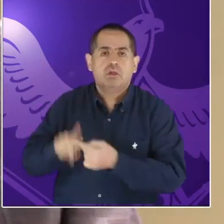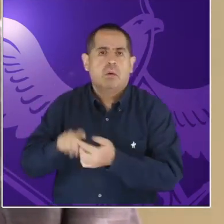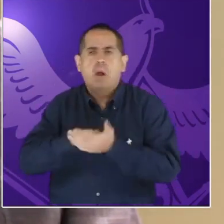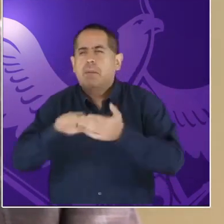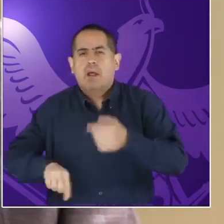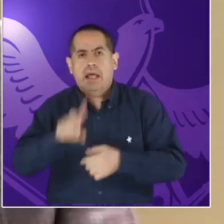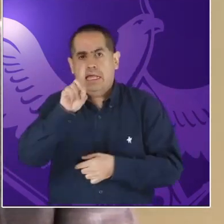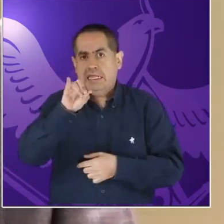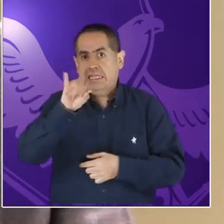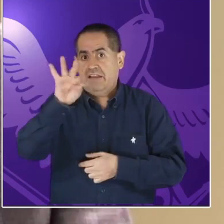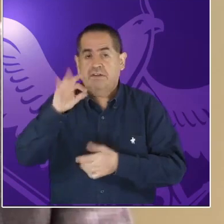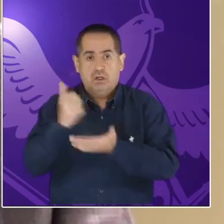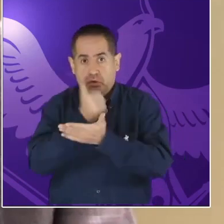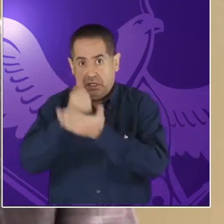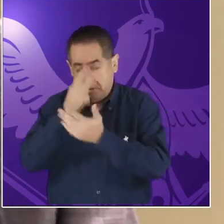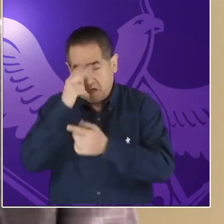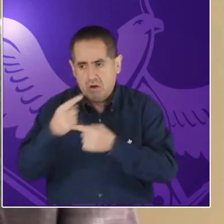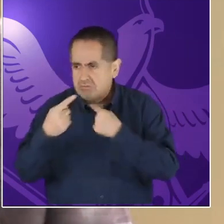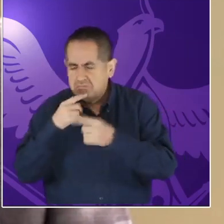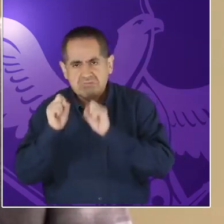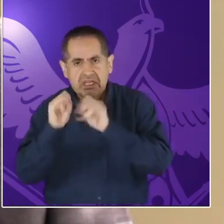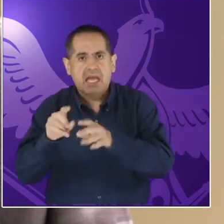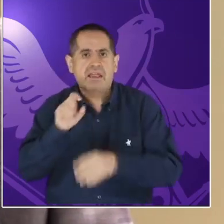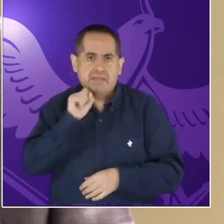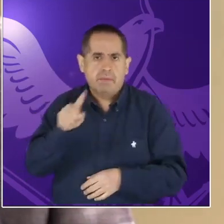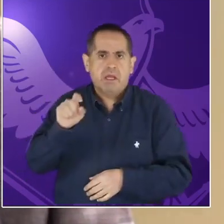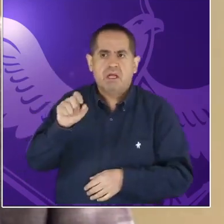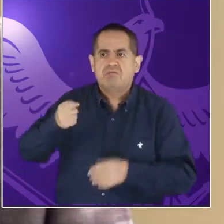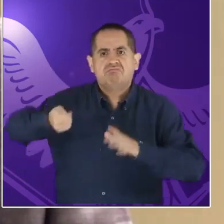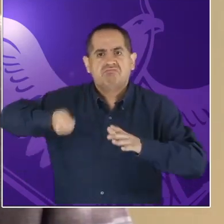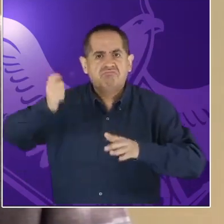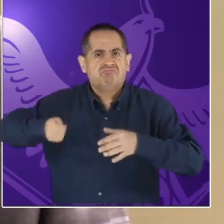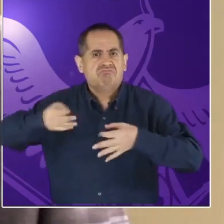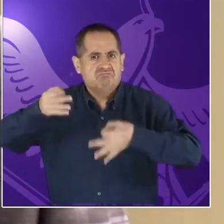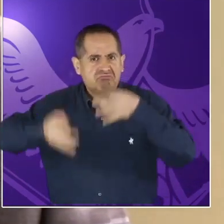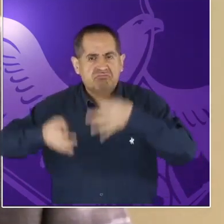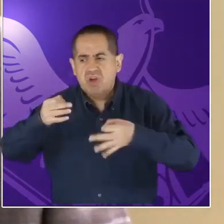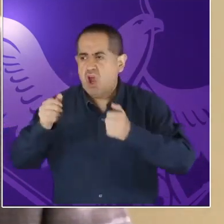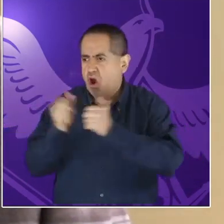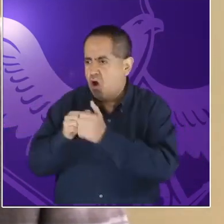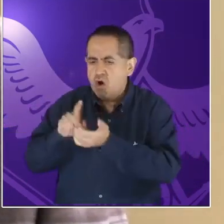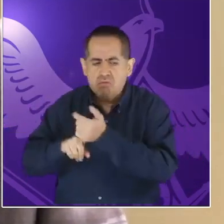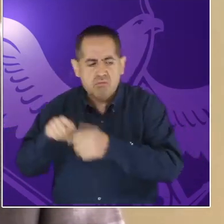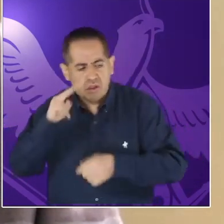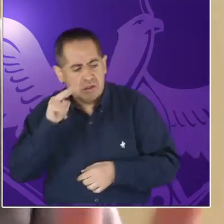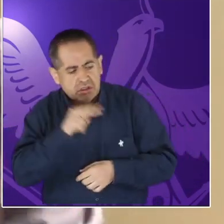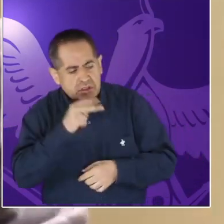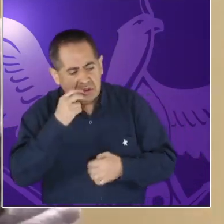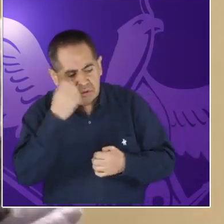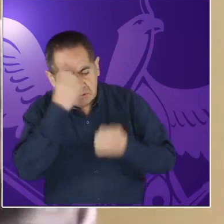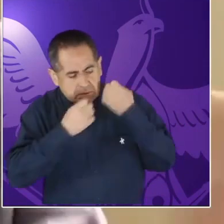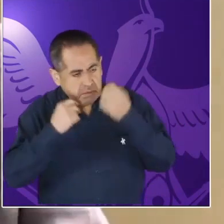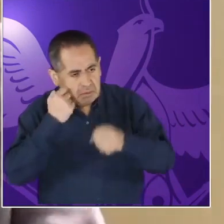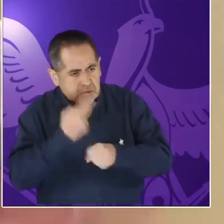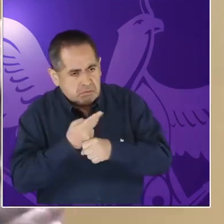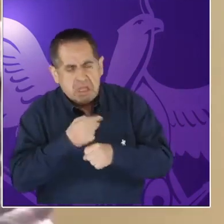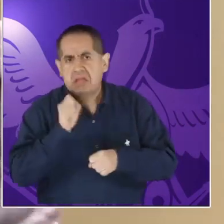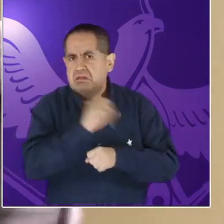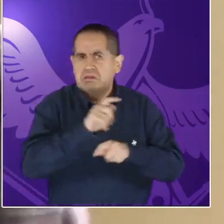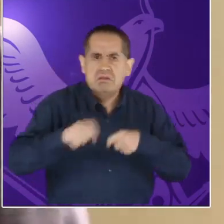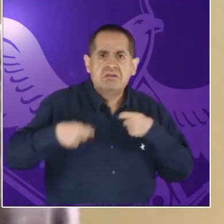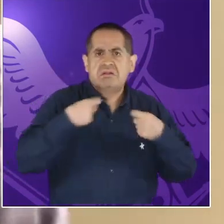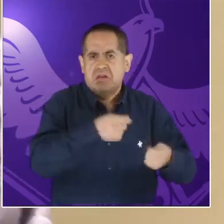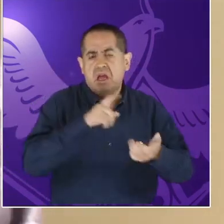Protección a la Familia, el DIF, en la Ciudad de México, y finalmente el Poder Judicial, que a través de una especie de jurisdicción voluntaria, digamos,